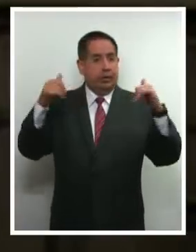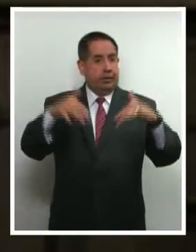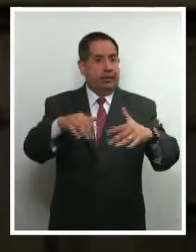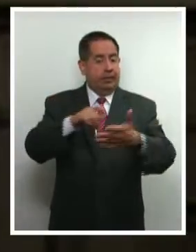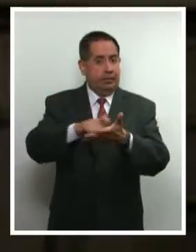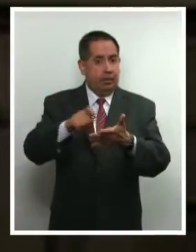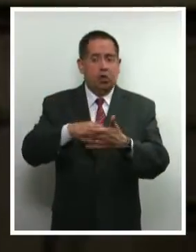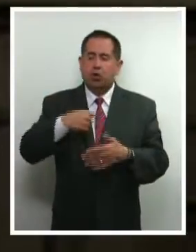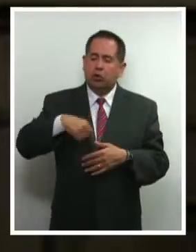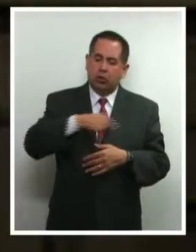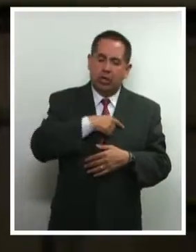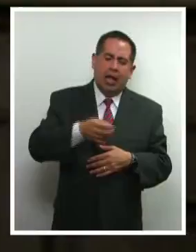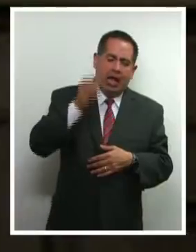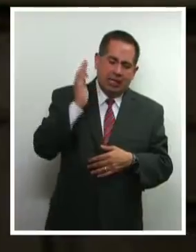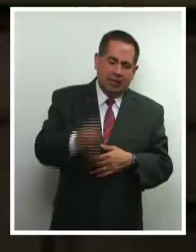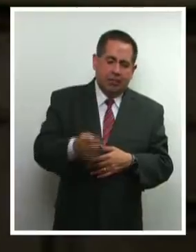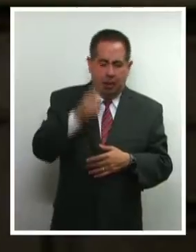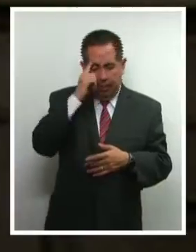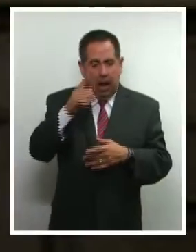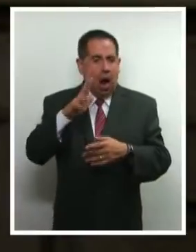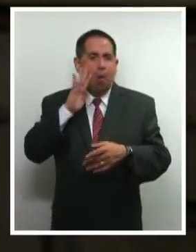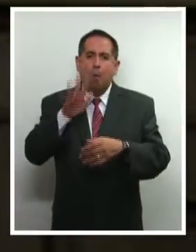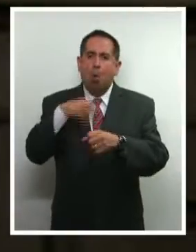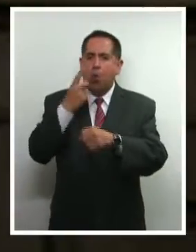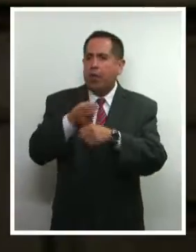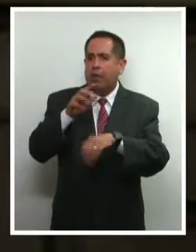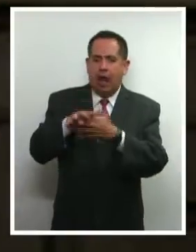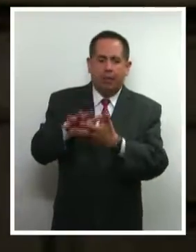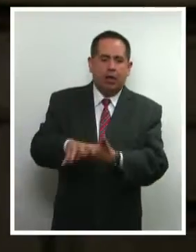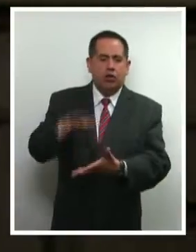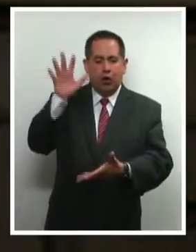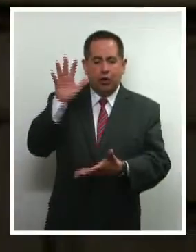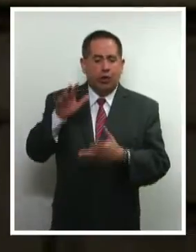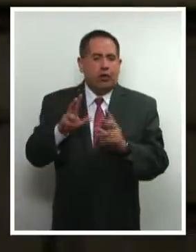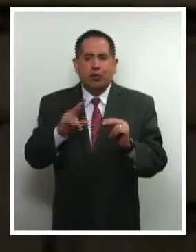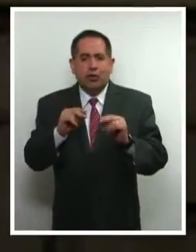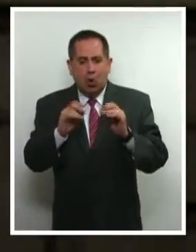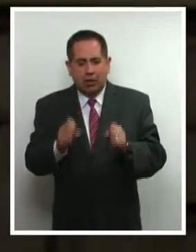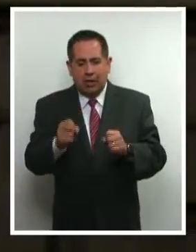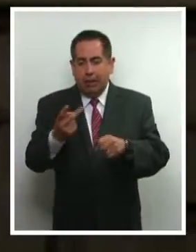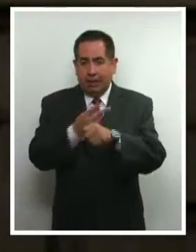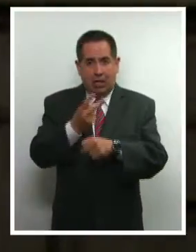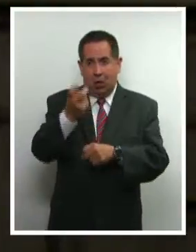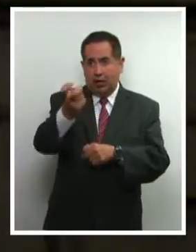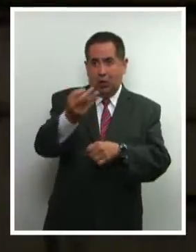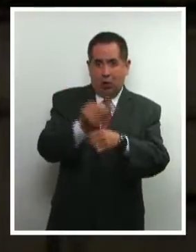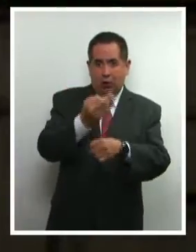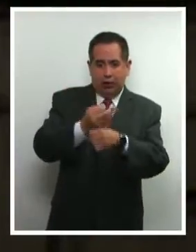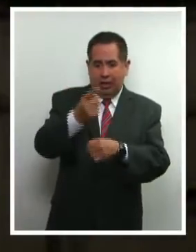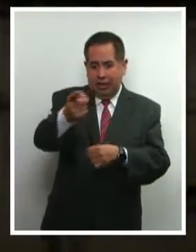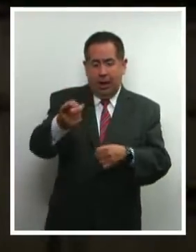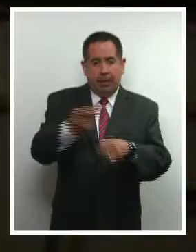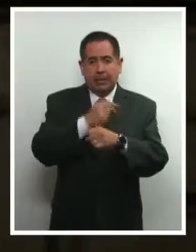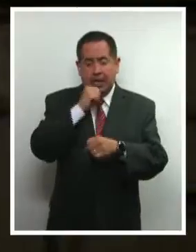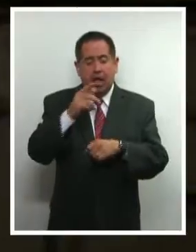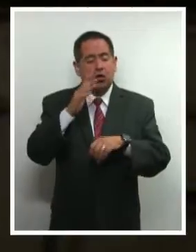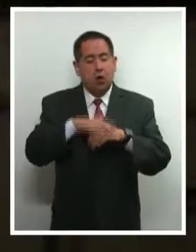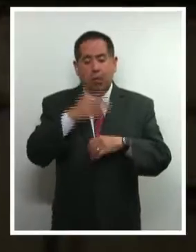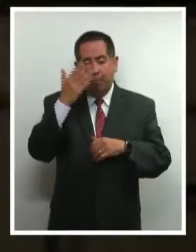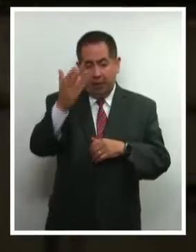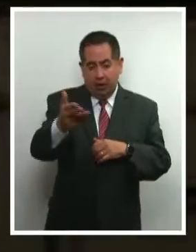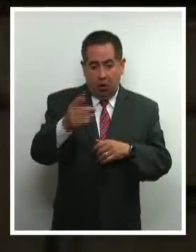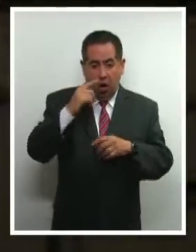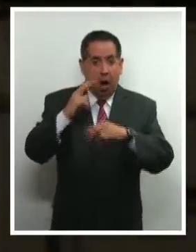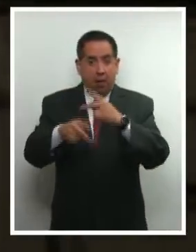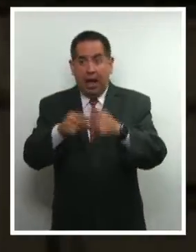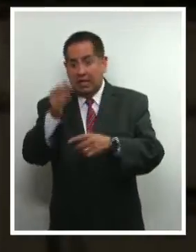hemos aceptado porque ha sido la voluntad de la mayoría. No está sucediendo en este caso esto, y pido en todo caso que si se